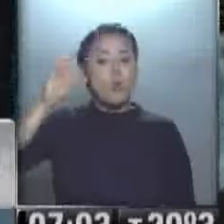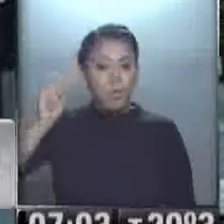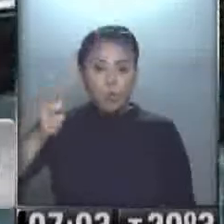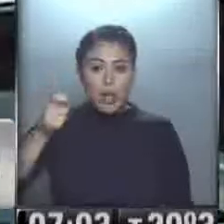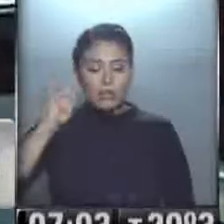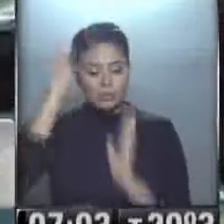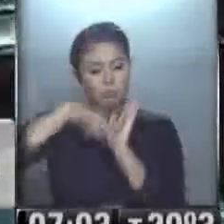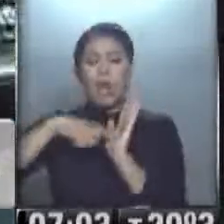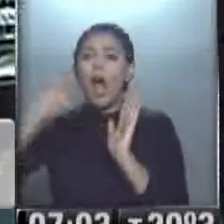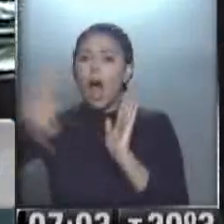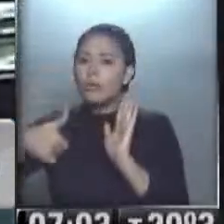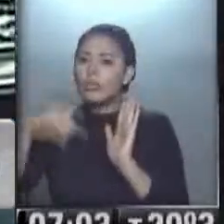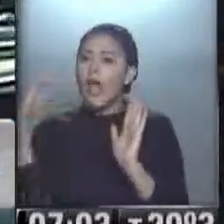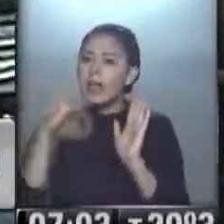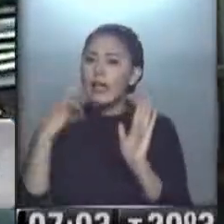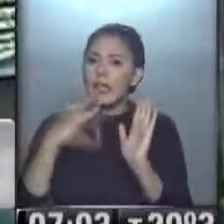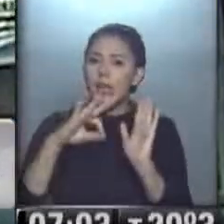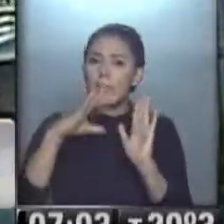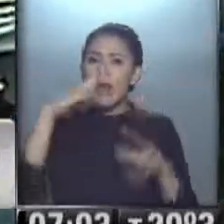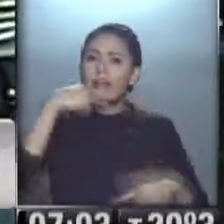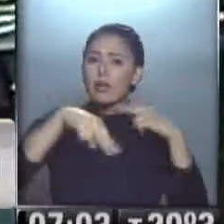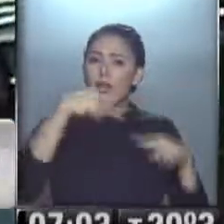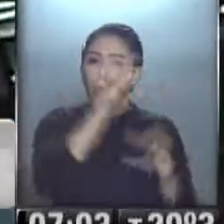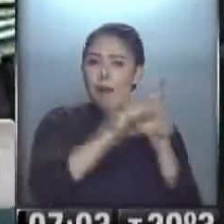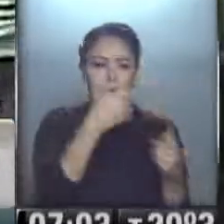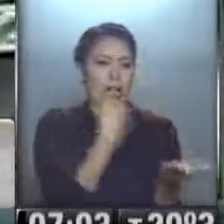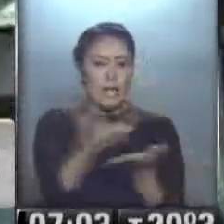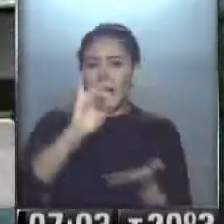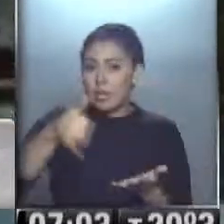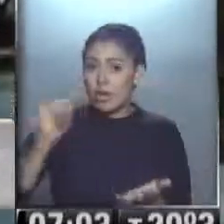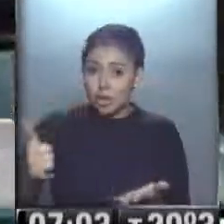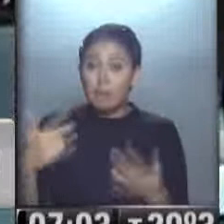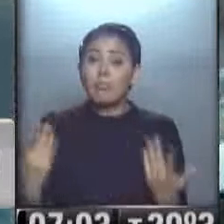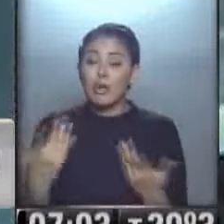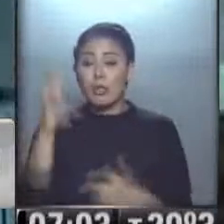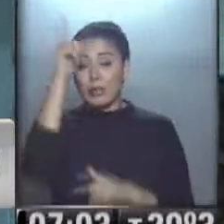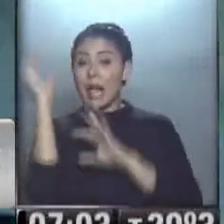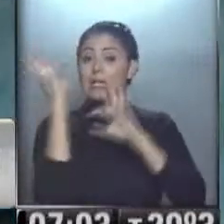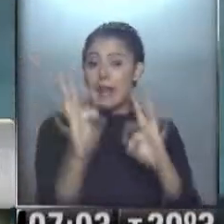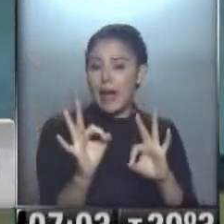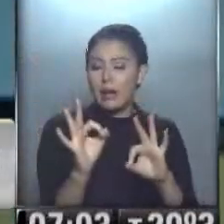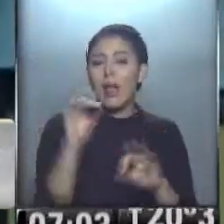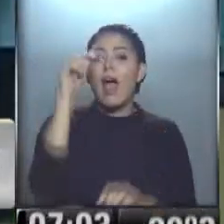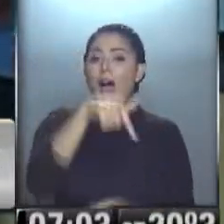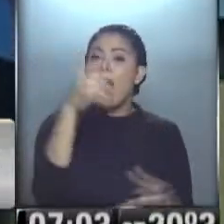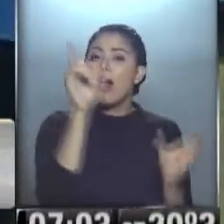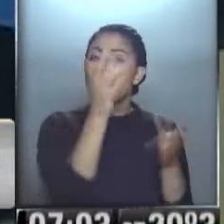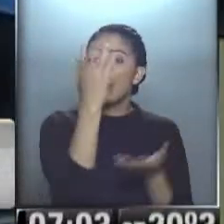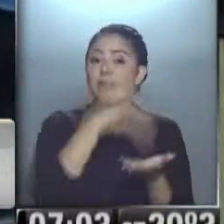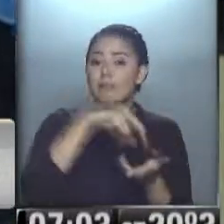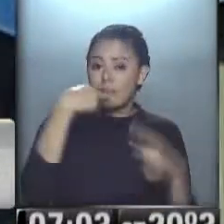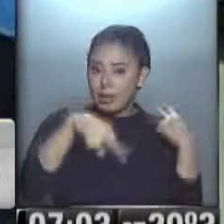desalojo policial en donde los trabajadores seguramente van a resistir pacíficamente